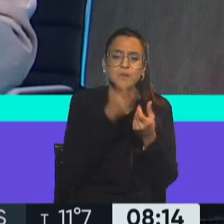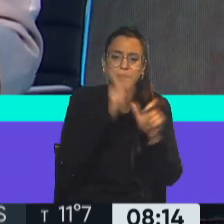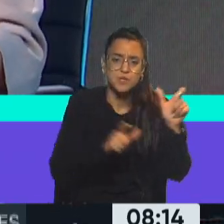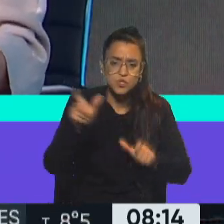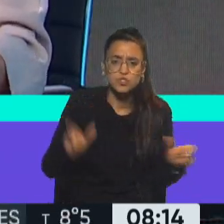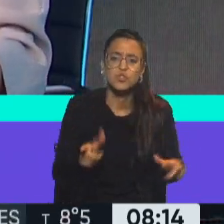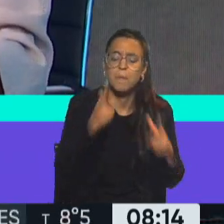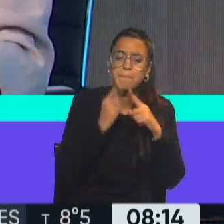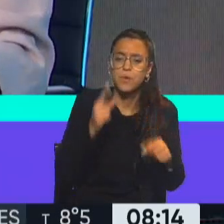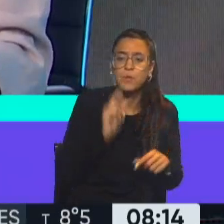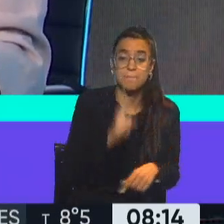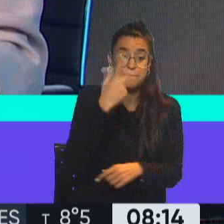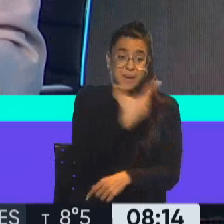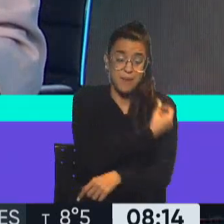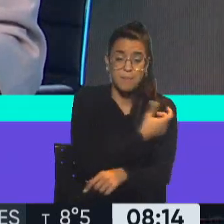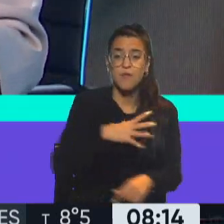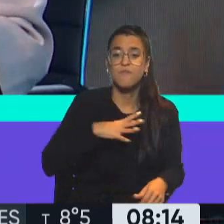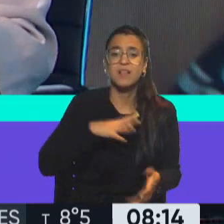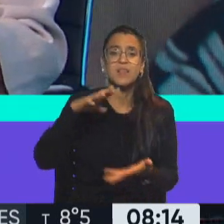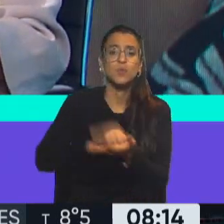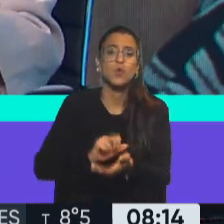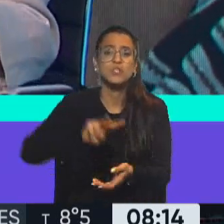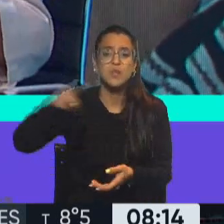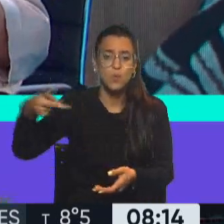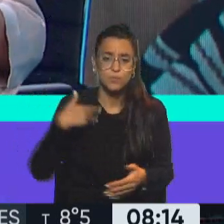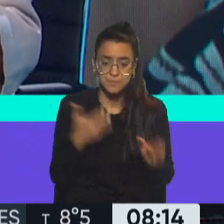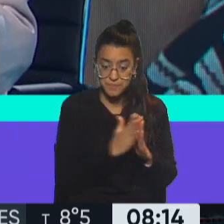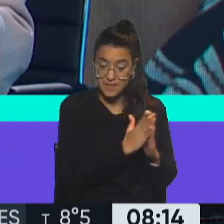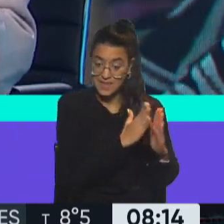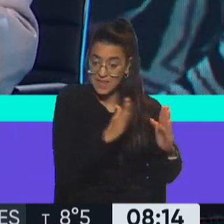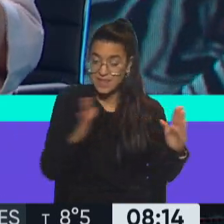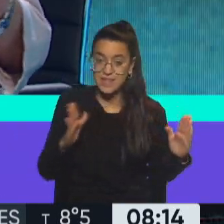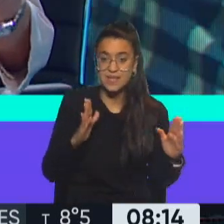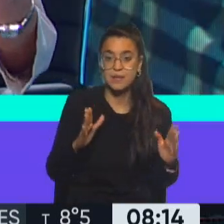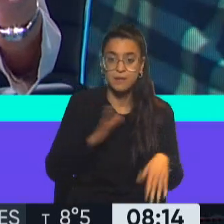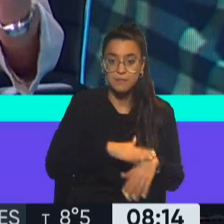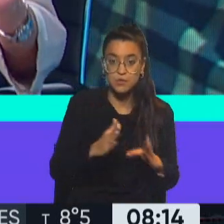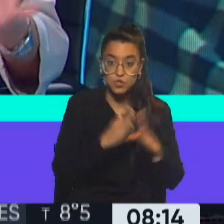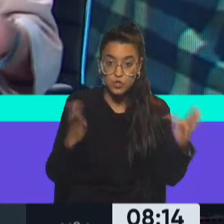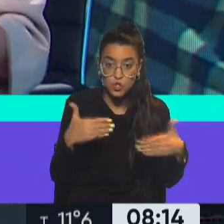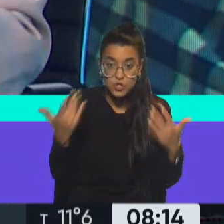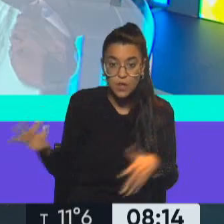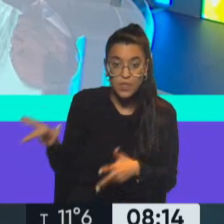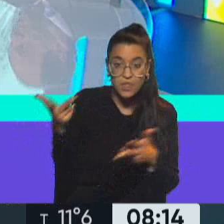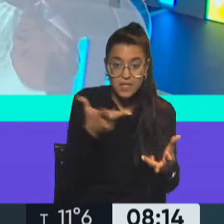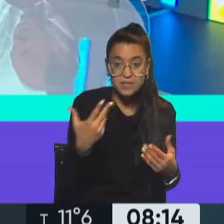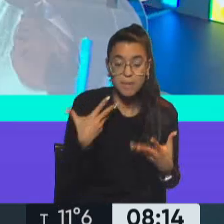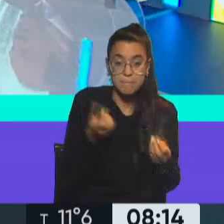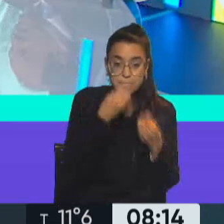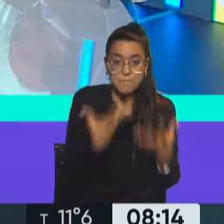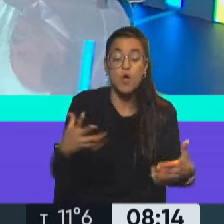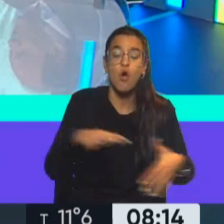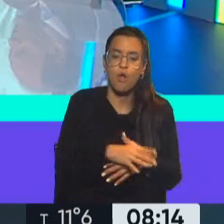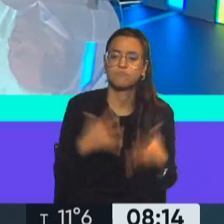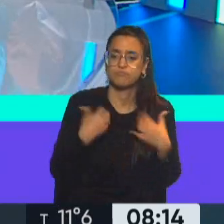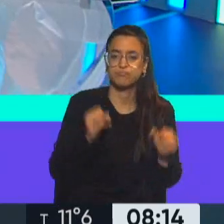recibido una primera dosis, pero todavía no le ha llegado el turno para la segunda. Sí. ¿Dilatar el tiempo entre una y otra, de una u otra manera, usted dice que ha ayudado? Mejora la eficacia.